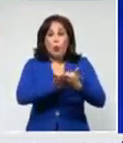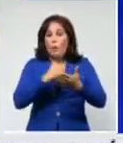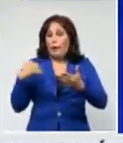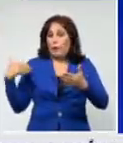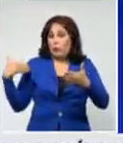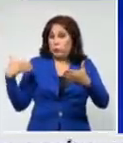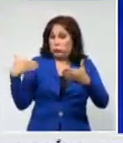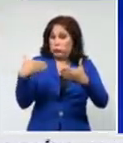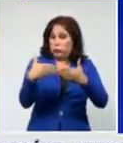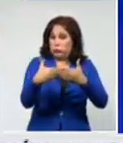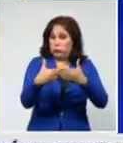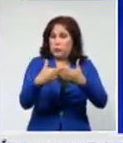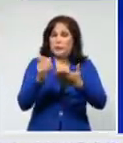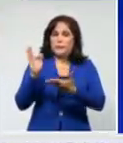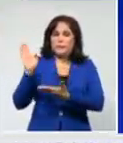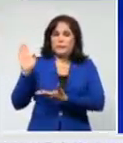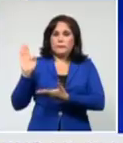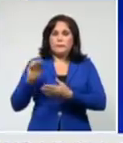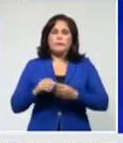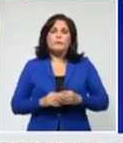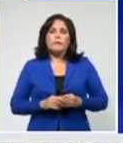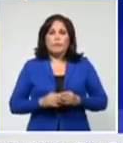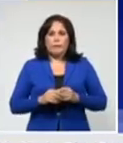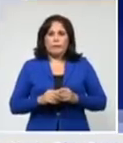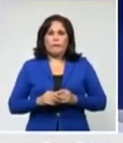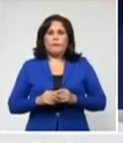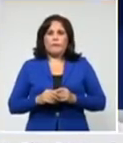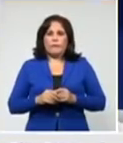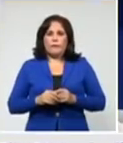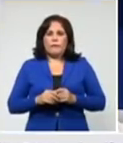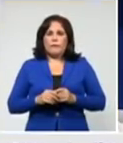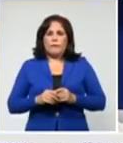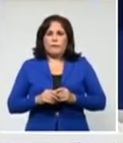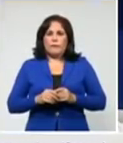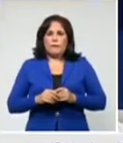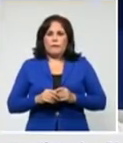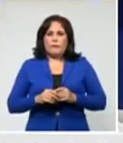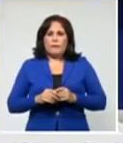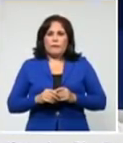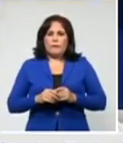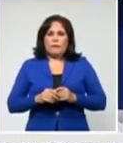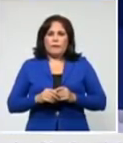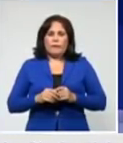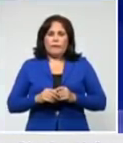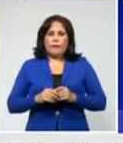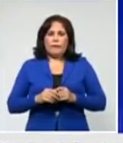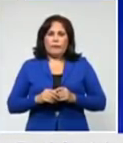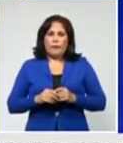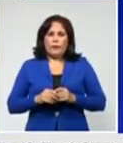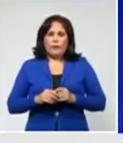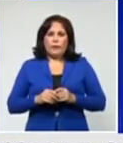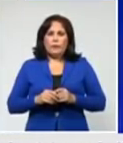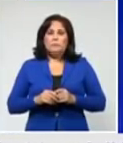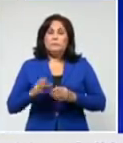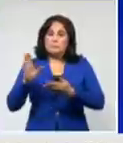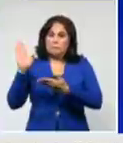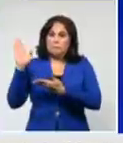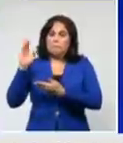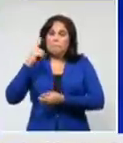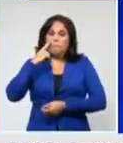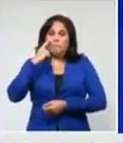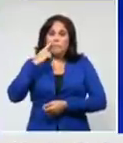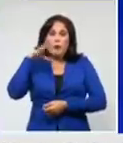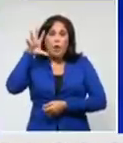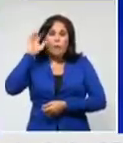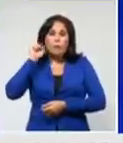otra gráfica que tú tienes ahí, pues realmente también se aprecia lo que apreciamos